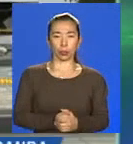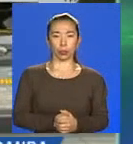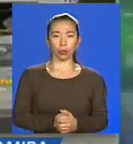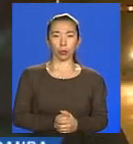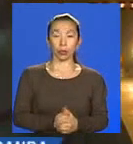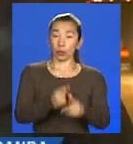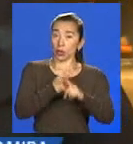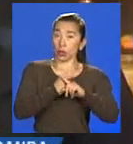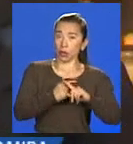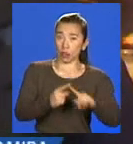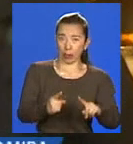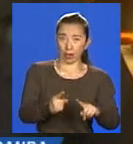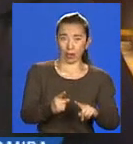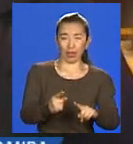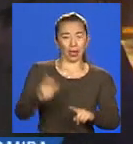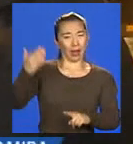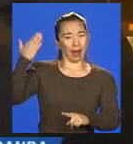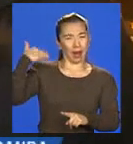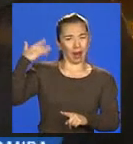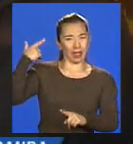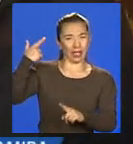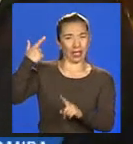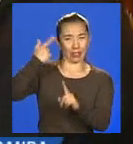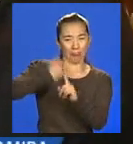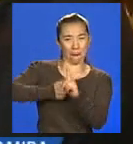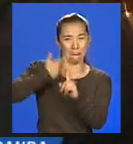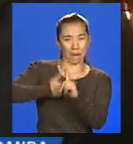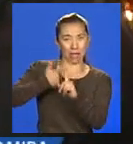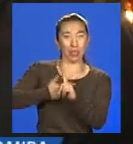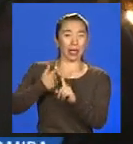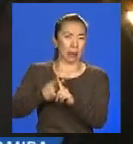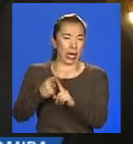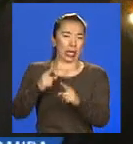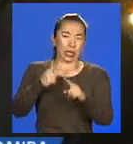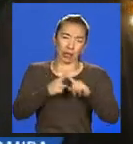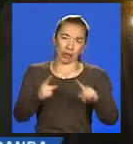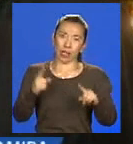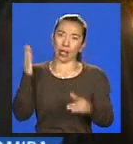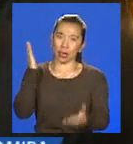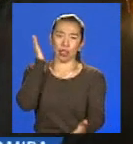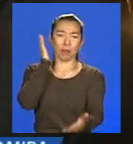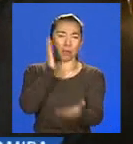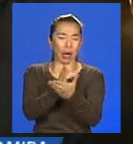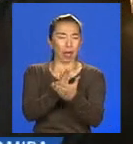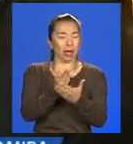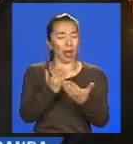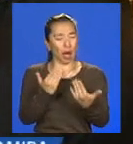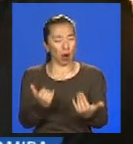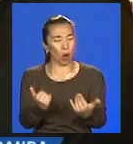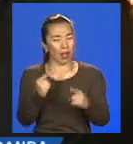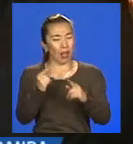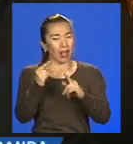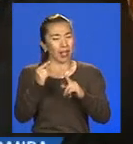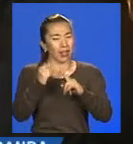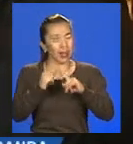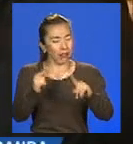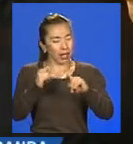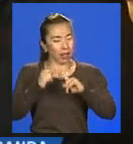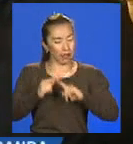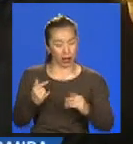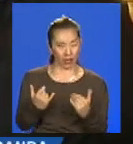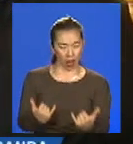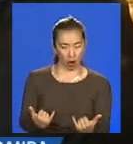ocurridos hace algunos meses en otros sectores de la ciudad. ¿Cuáles son esos puntos de diferencia que podemos